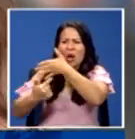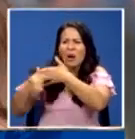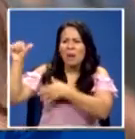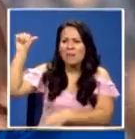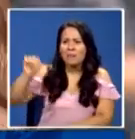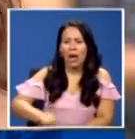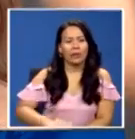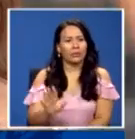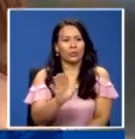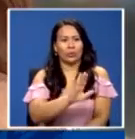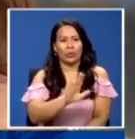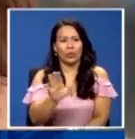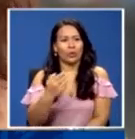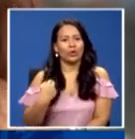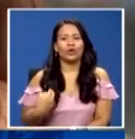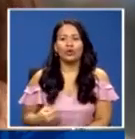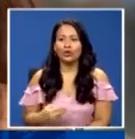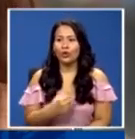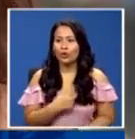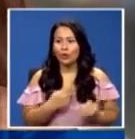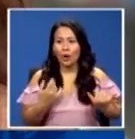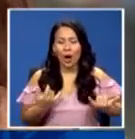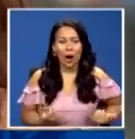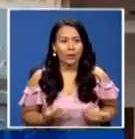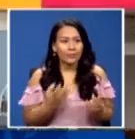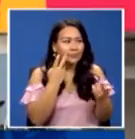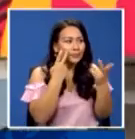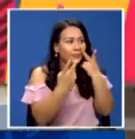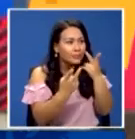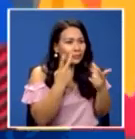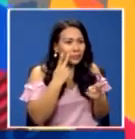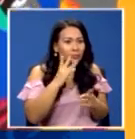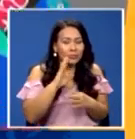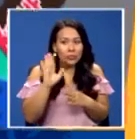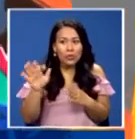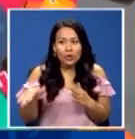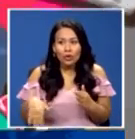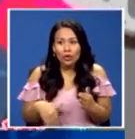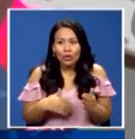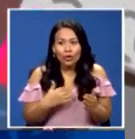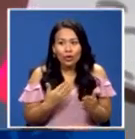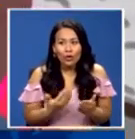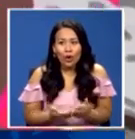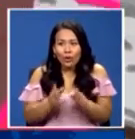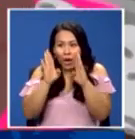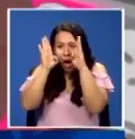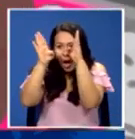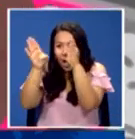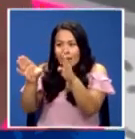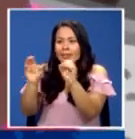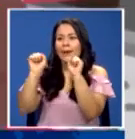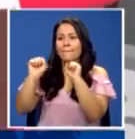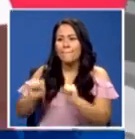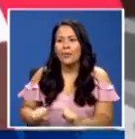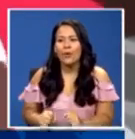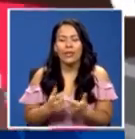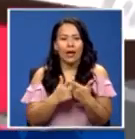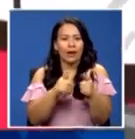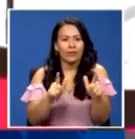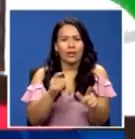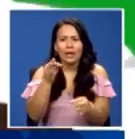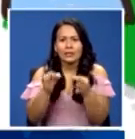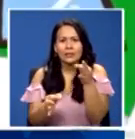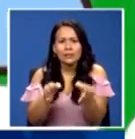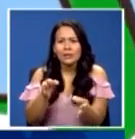es como que una ciudad que podría ser conocida por unos buenos murales y entonces está como hipotética bienal nos da cuenta que de